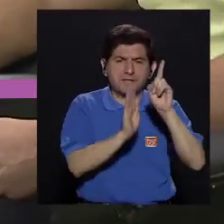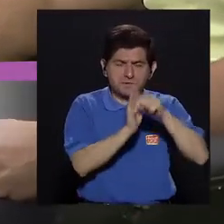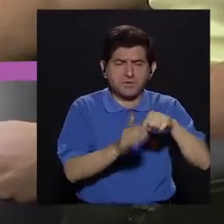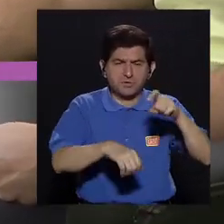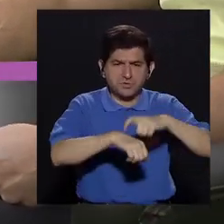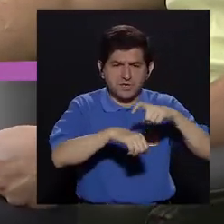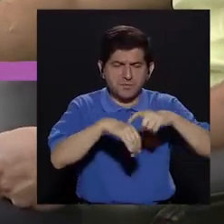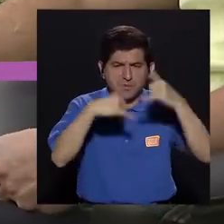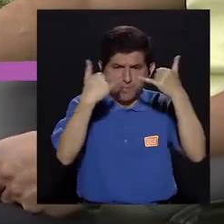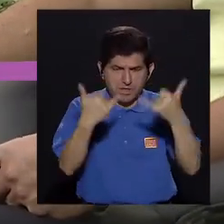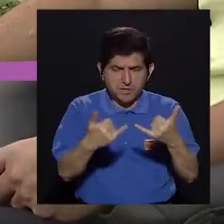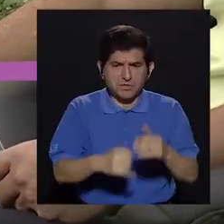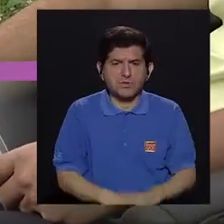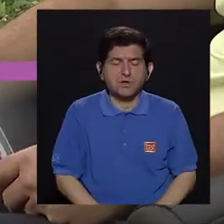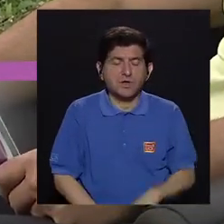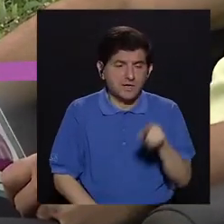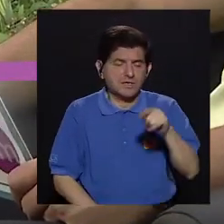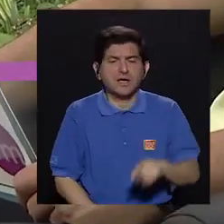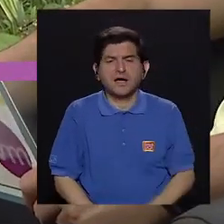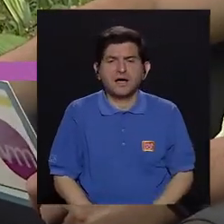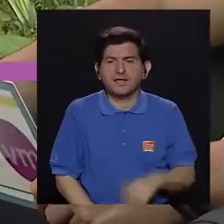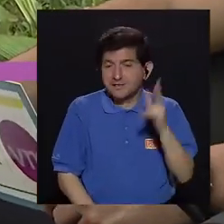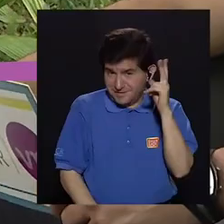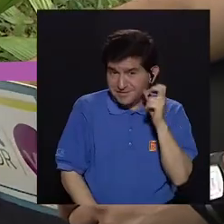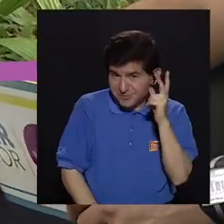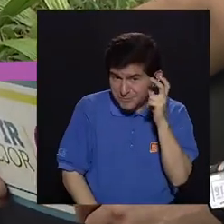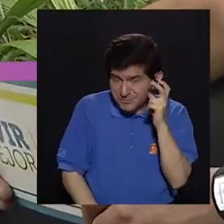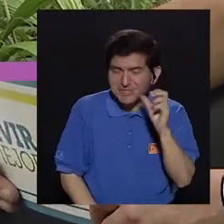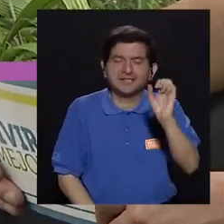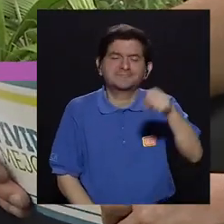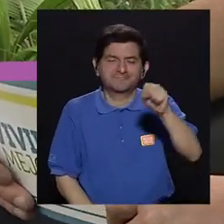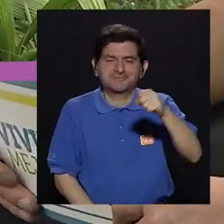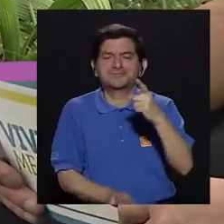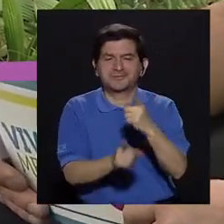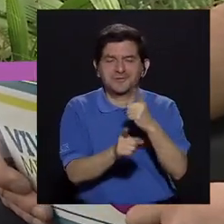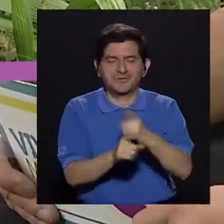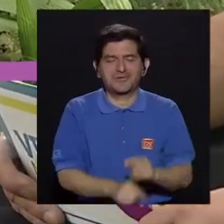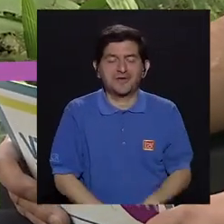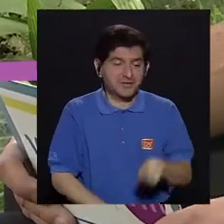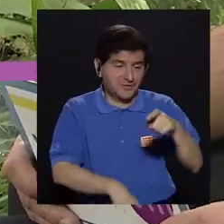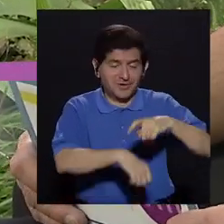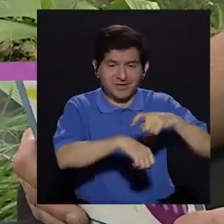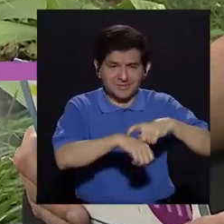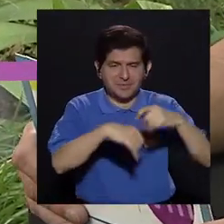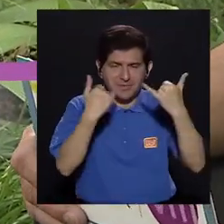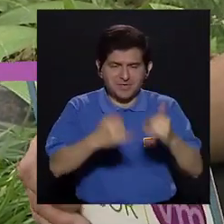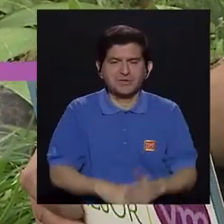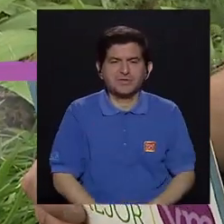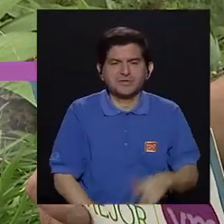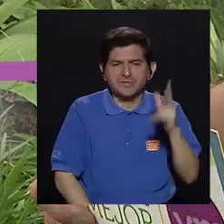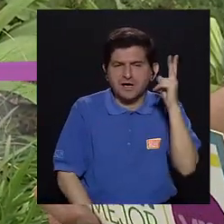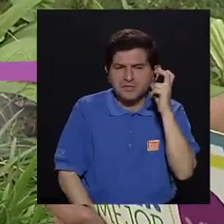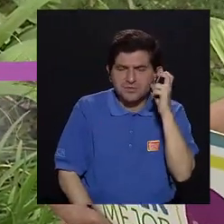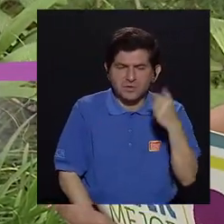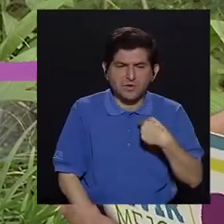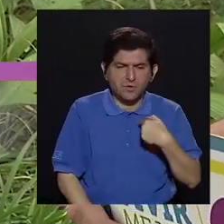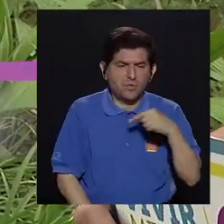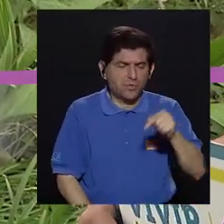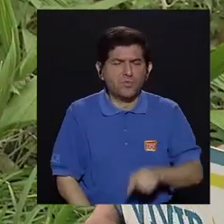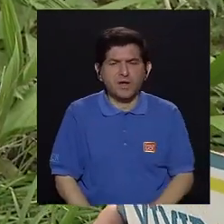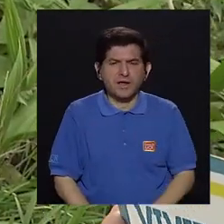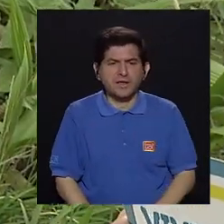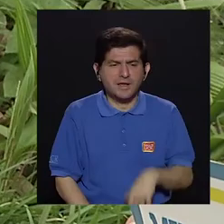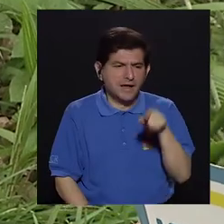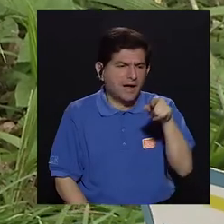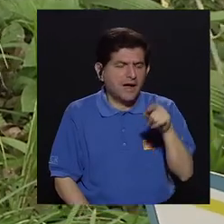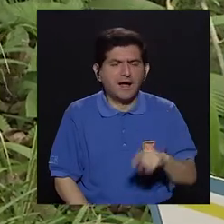olla libera lo que nosotros... En que suena. Sí, en que suena, ¿verdad? En ese momento en que la olla suena, uno pone la